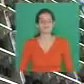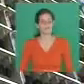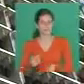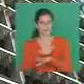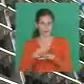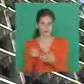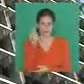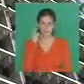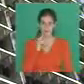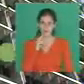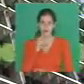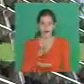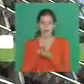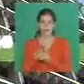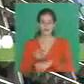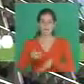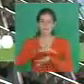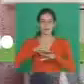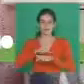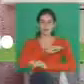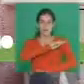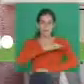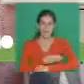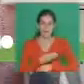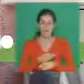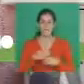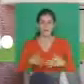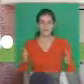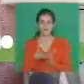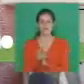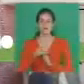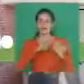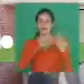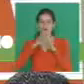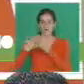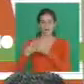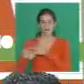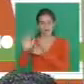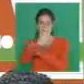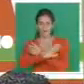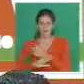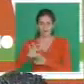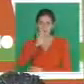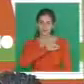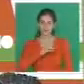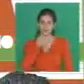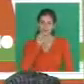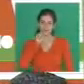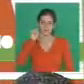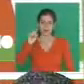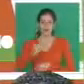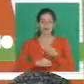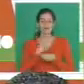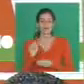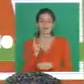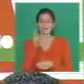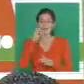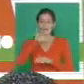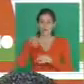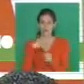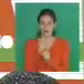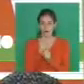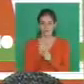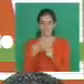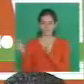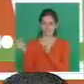El gobierno bolivariano, a través del Ministerio del Poder Popular para las Comunas y Protección Social, lleva a cabo las primeras jornadas de